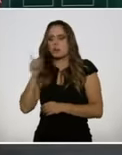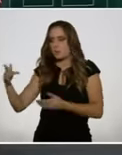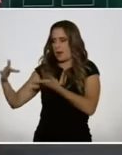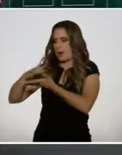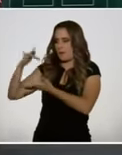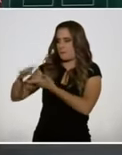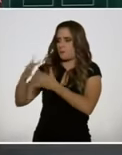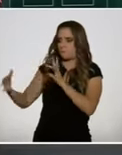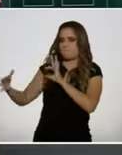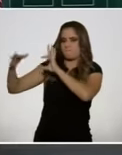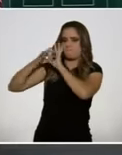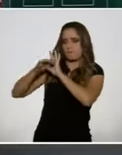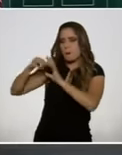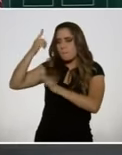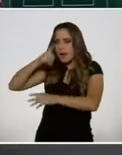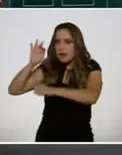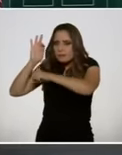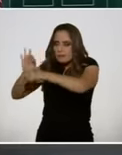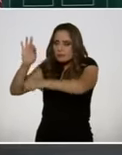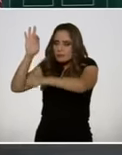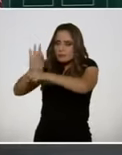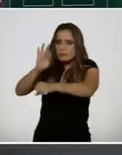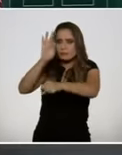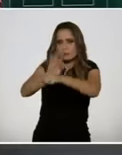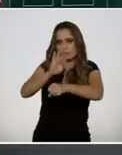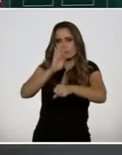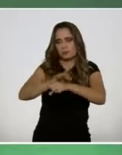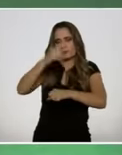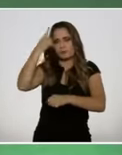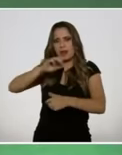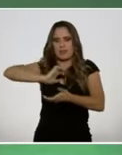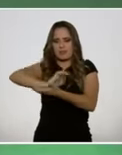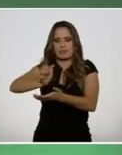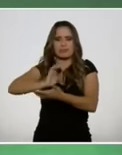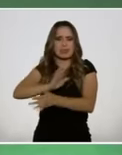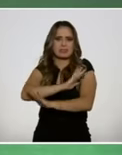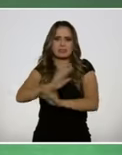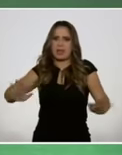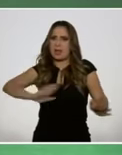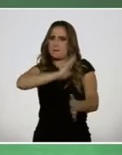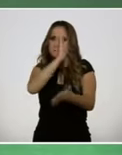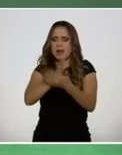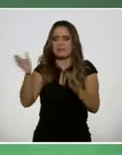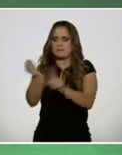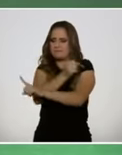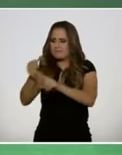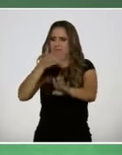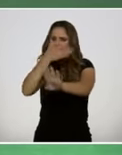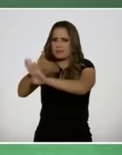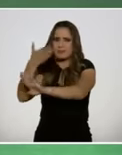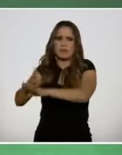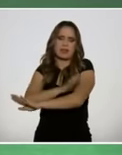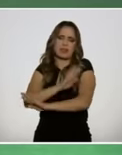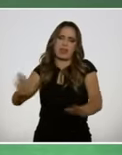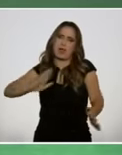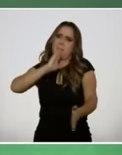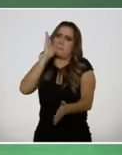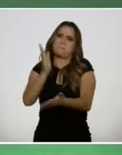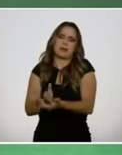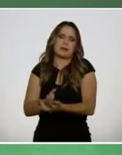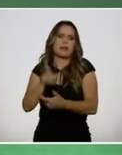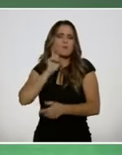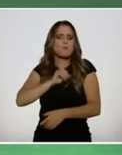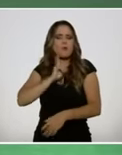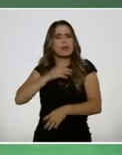estamos trabajando precisamente para que los planes y programas se trabajen contenidos que prevengan la violencia y lo que es la injusticia